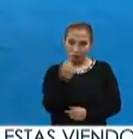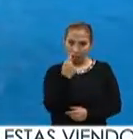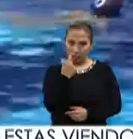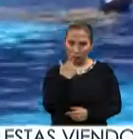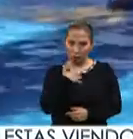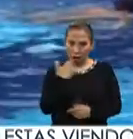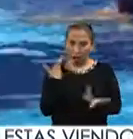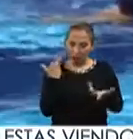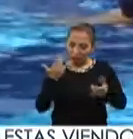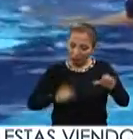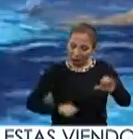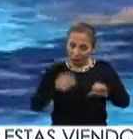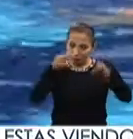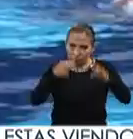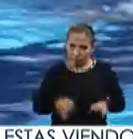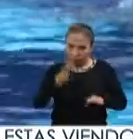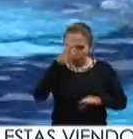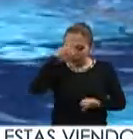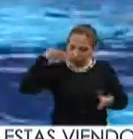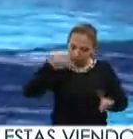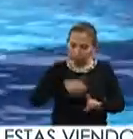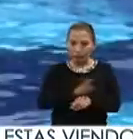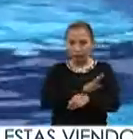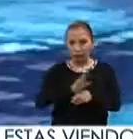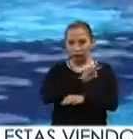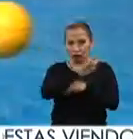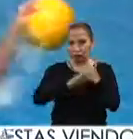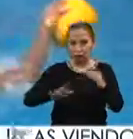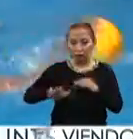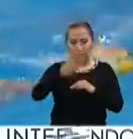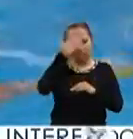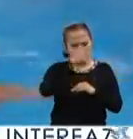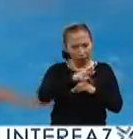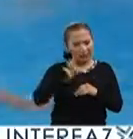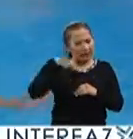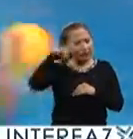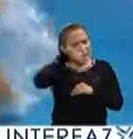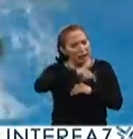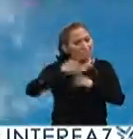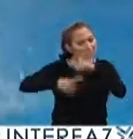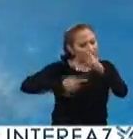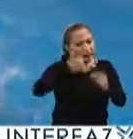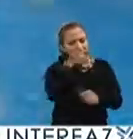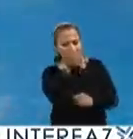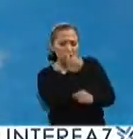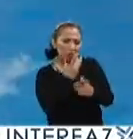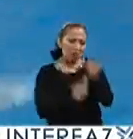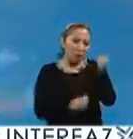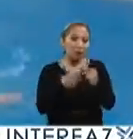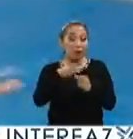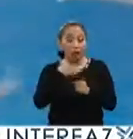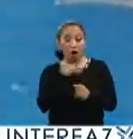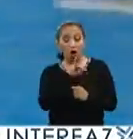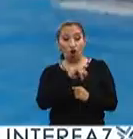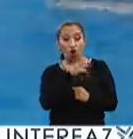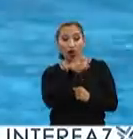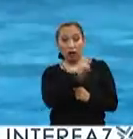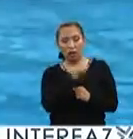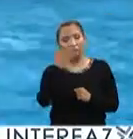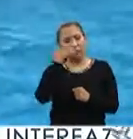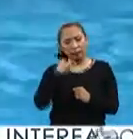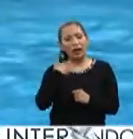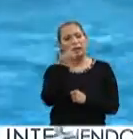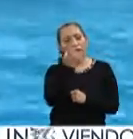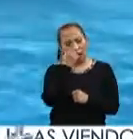uno mismo acciones acertadas y pensando en el beneficio común. Ella sabe que es complicado ser atleta estudiante, pero al igual que Jorge Solana, saben